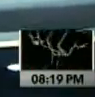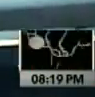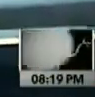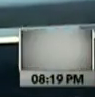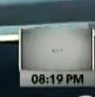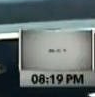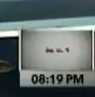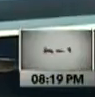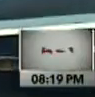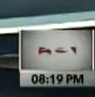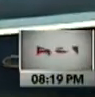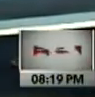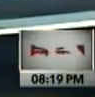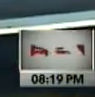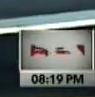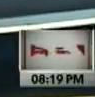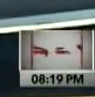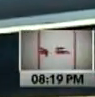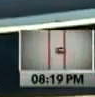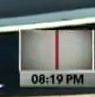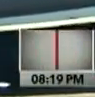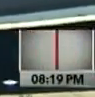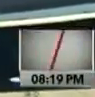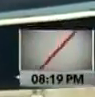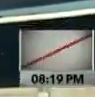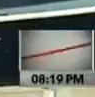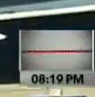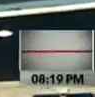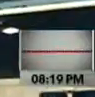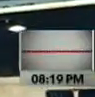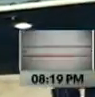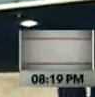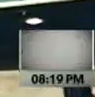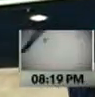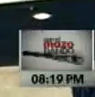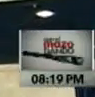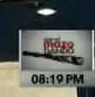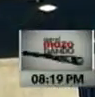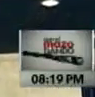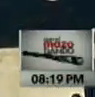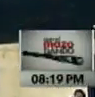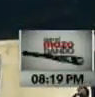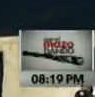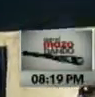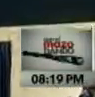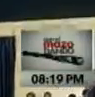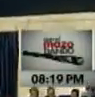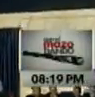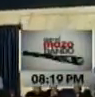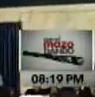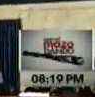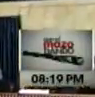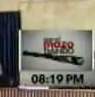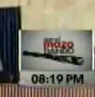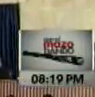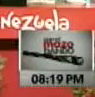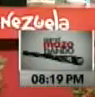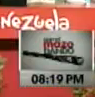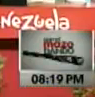consecuente mire hoy un gran saludo a todo el pueblo de